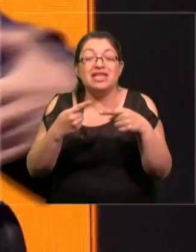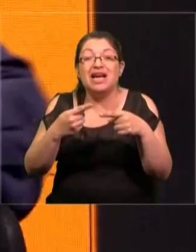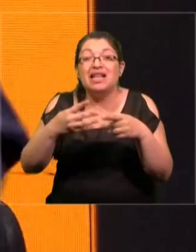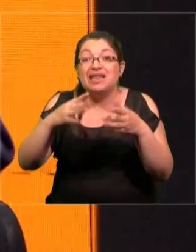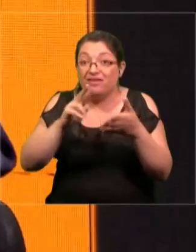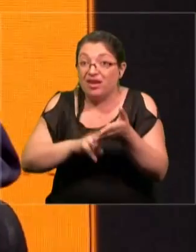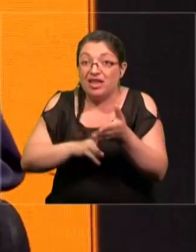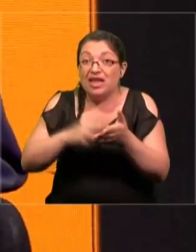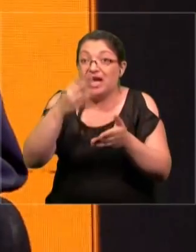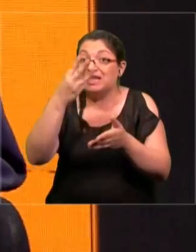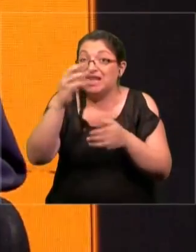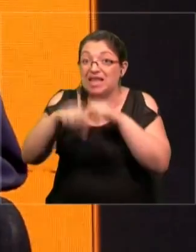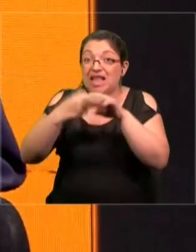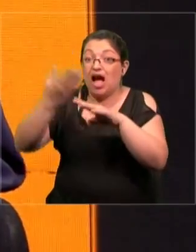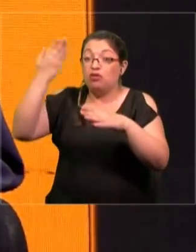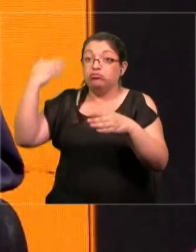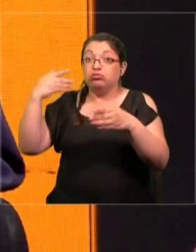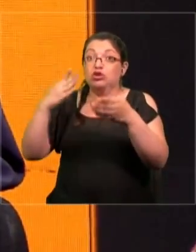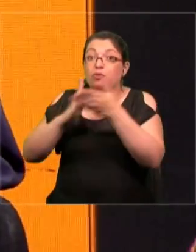400 años.